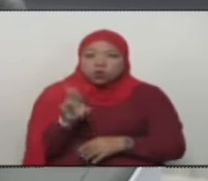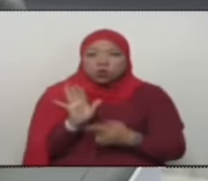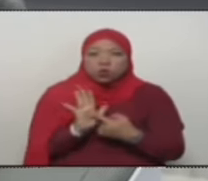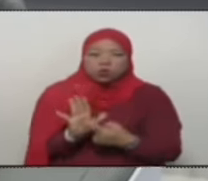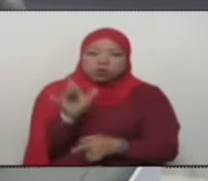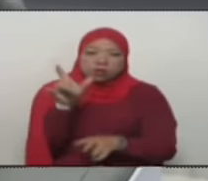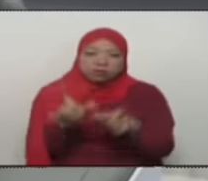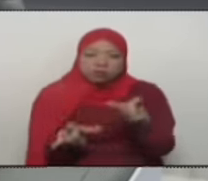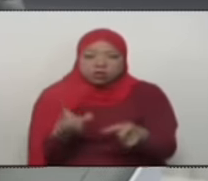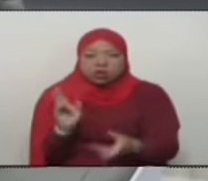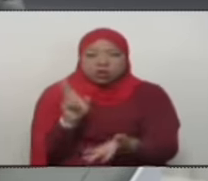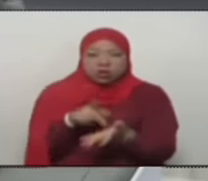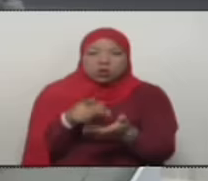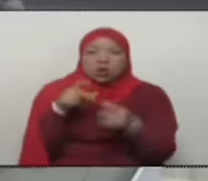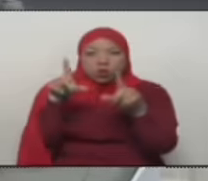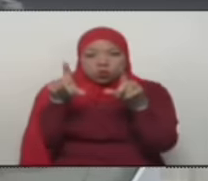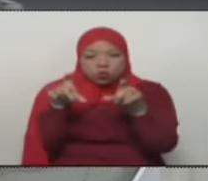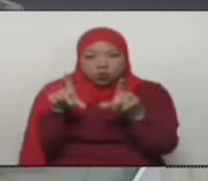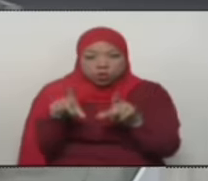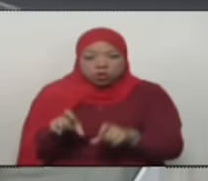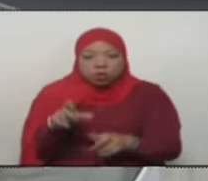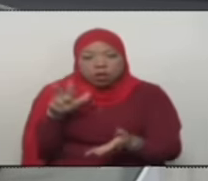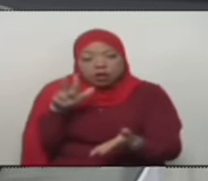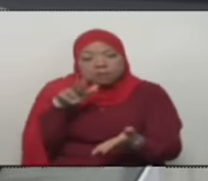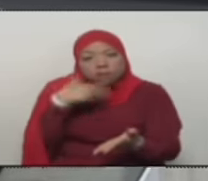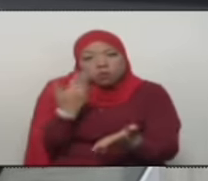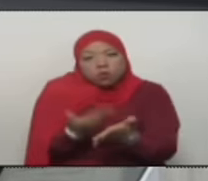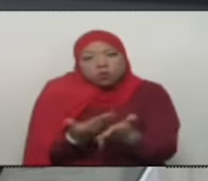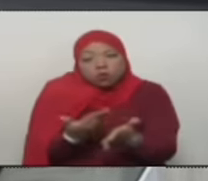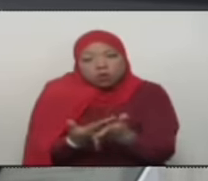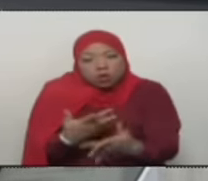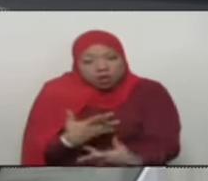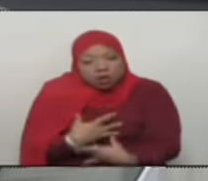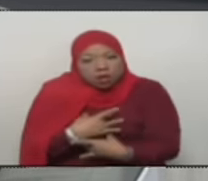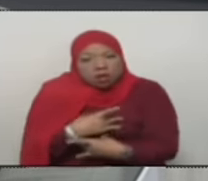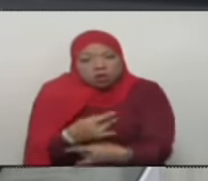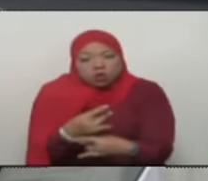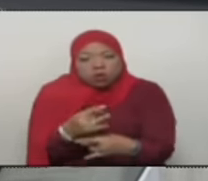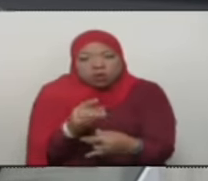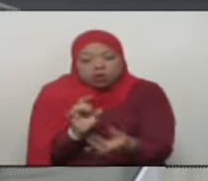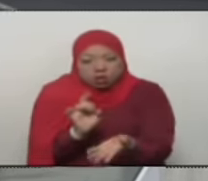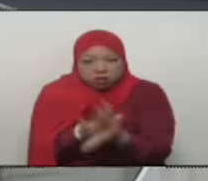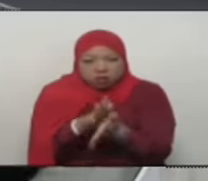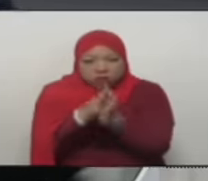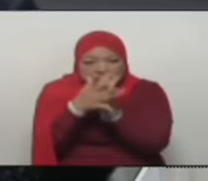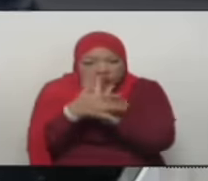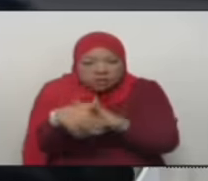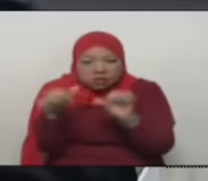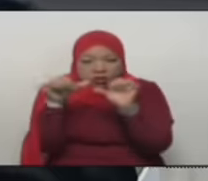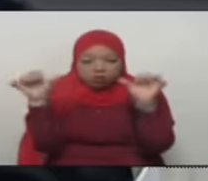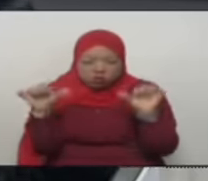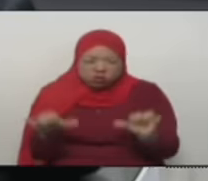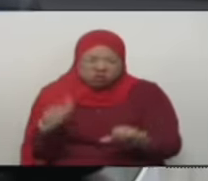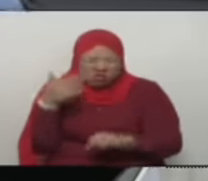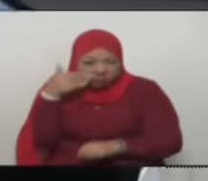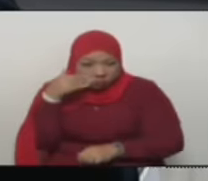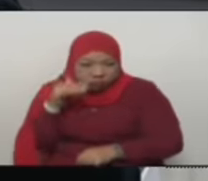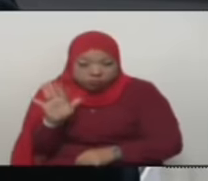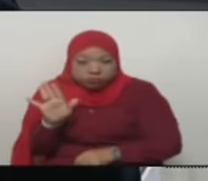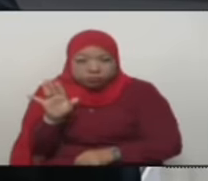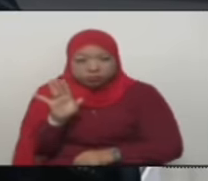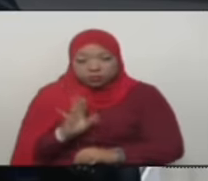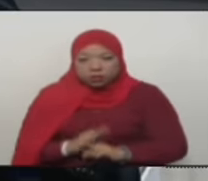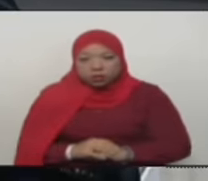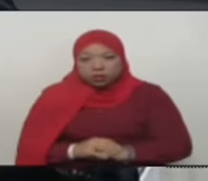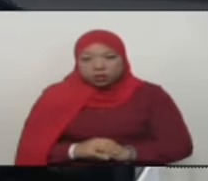este tribunal las pruebas para probar que ellos ganaron, porque no les interesa ganar, sino destruir el sistema. Las supuestas pruebas. Claro, entonces la idea es